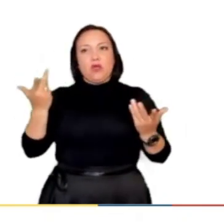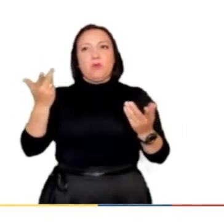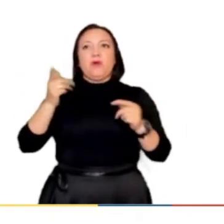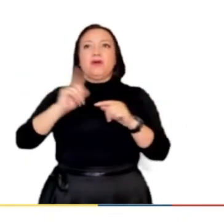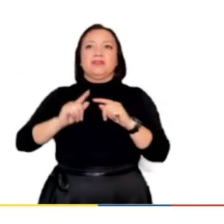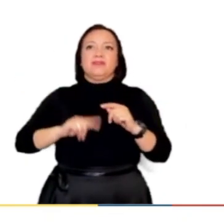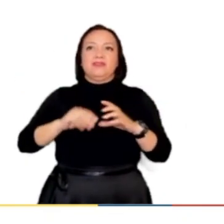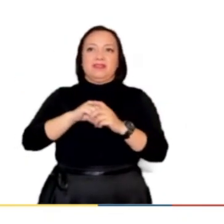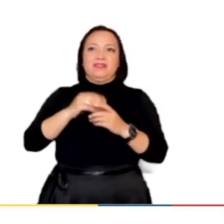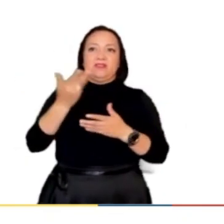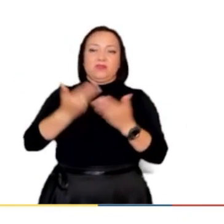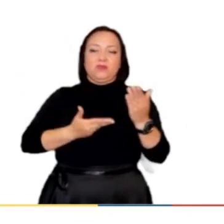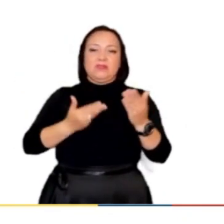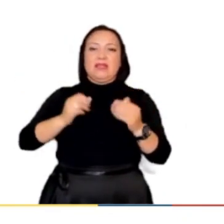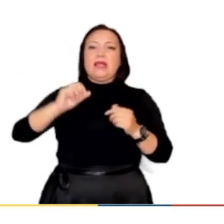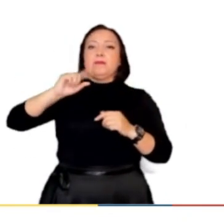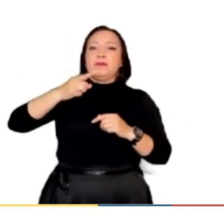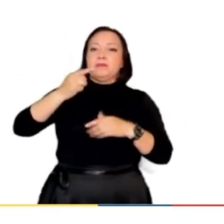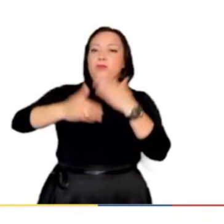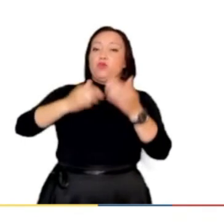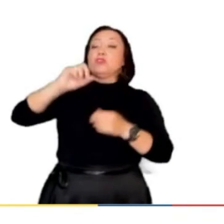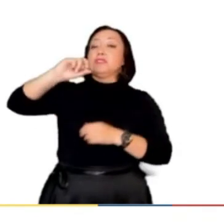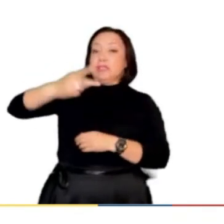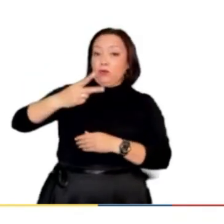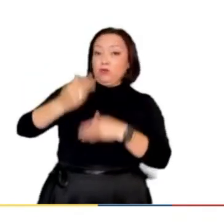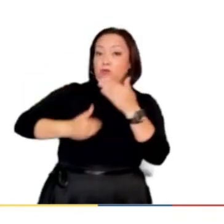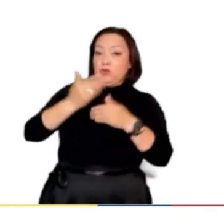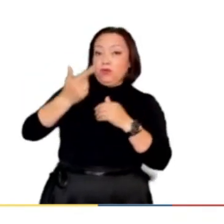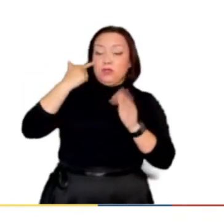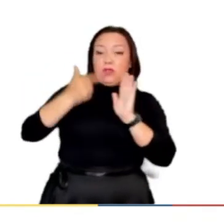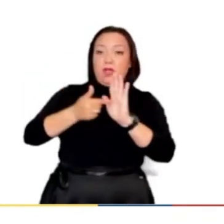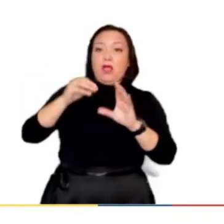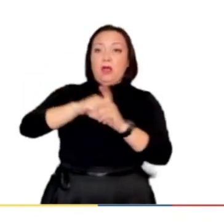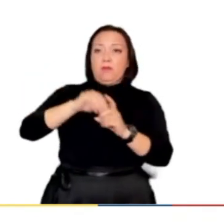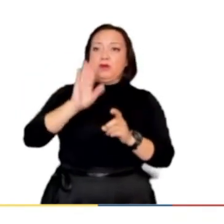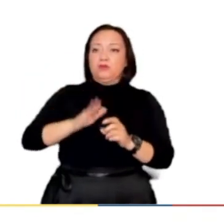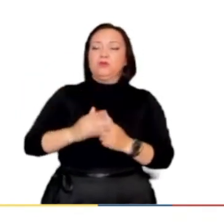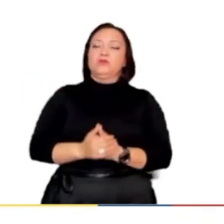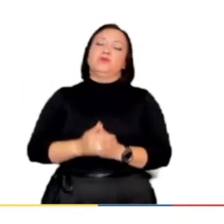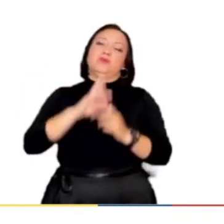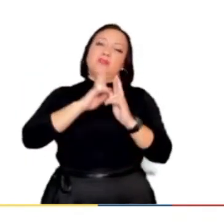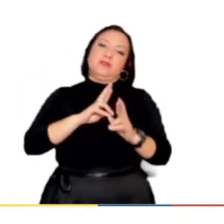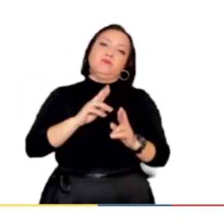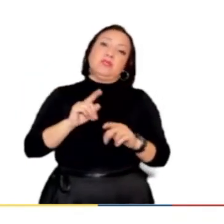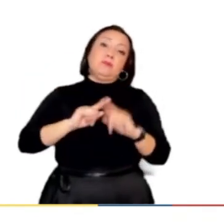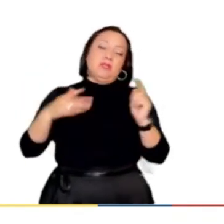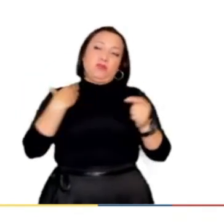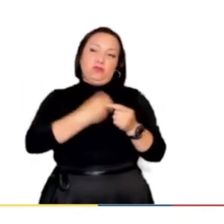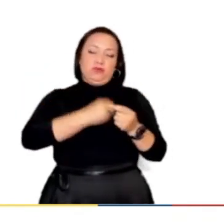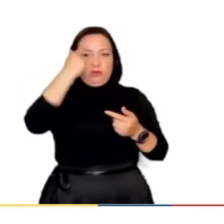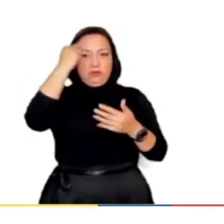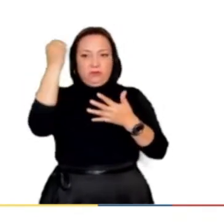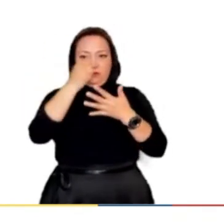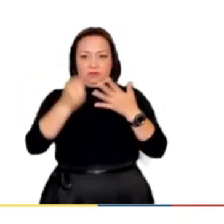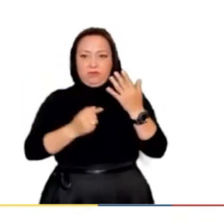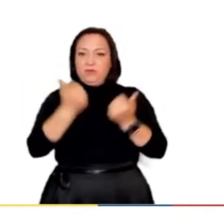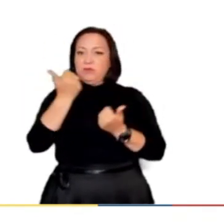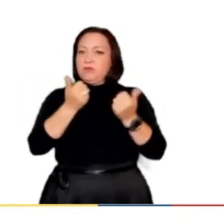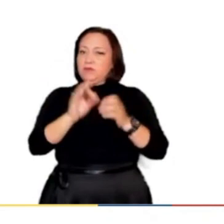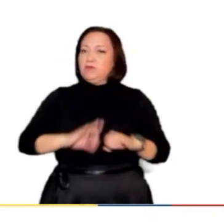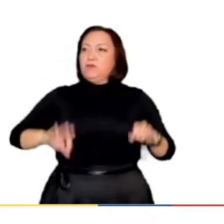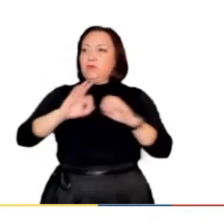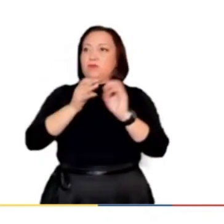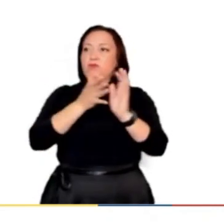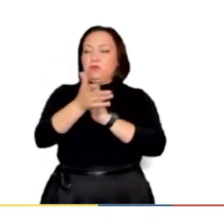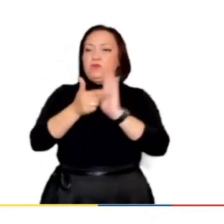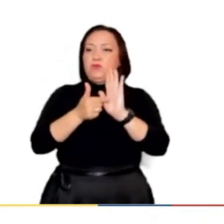de primera y segunda instancia del proceso. Pero los elementos que uno tiene que resaltar aquí son los siguientes y lo